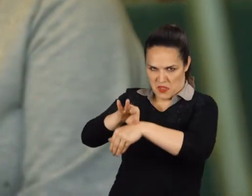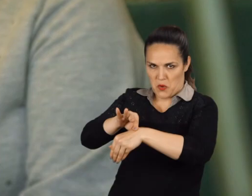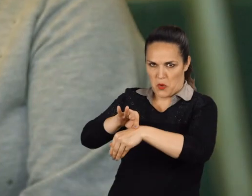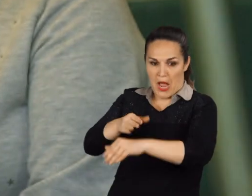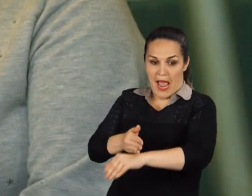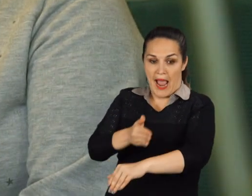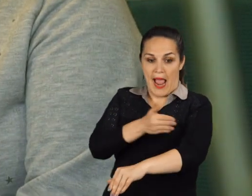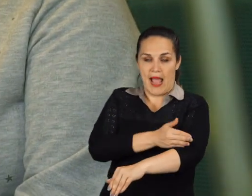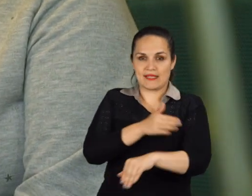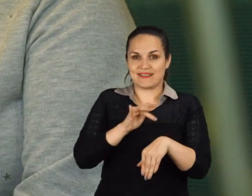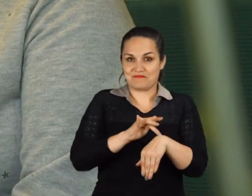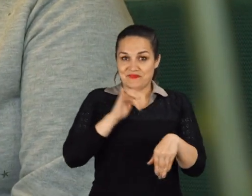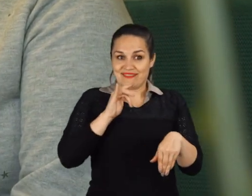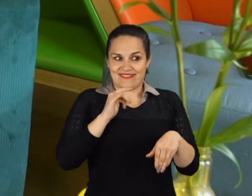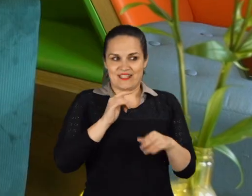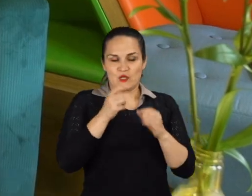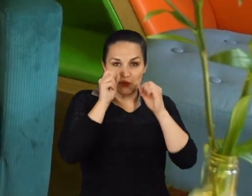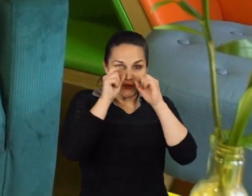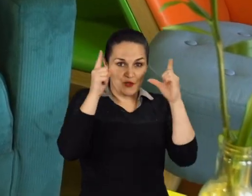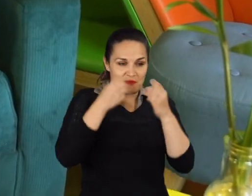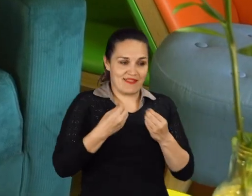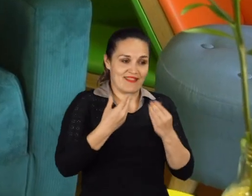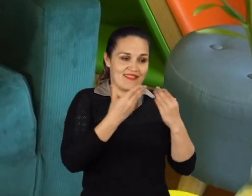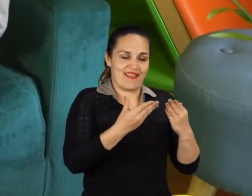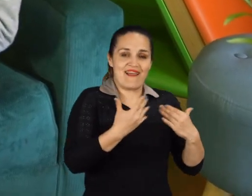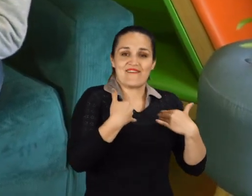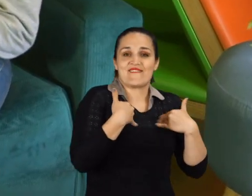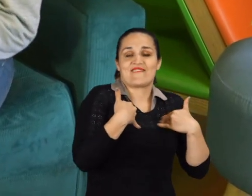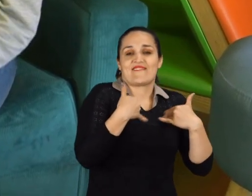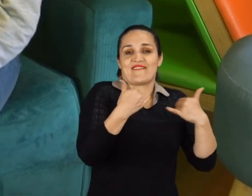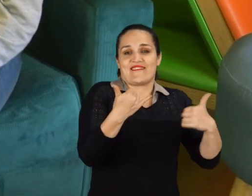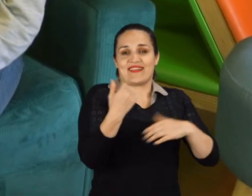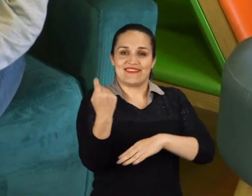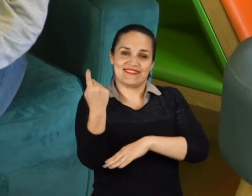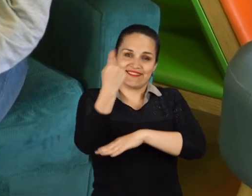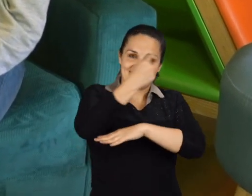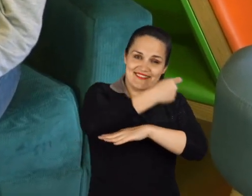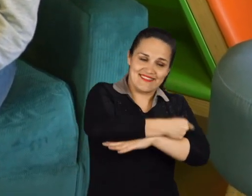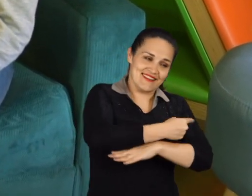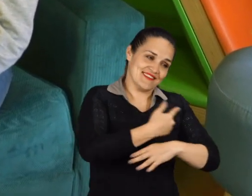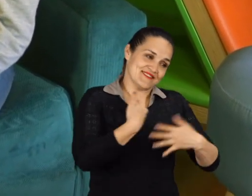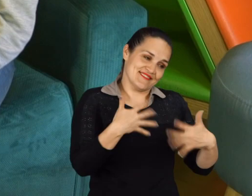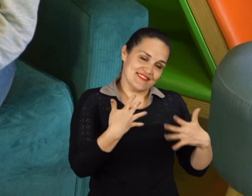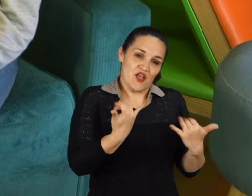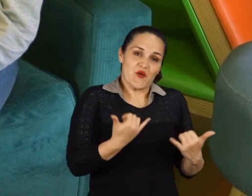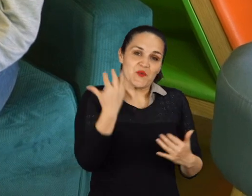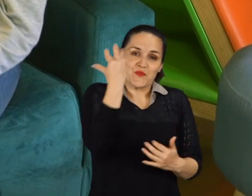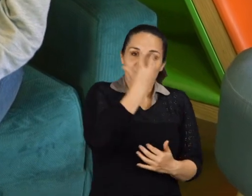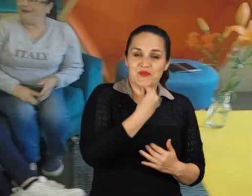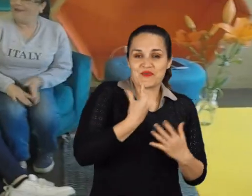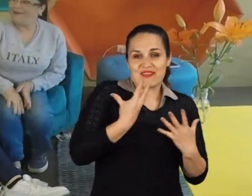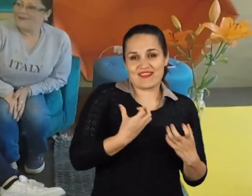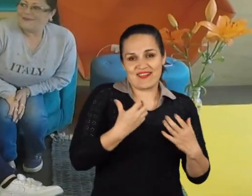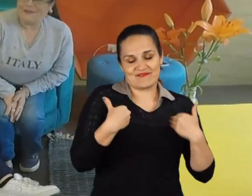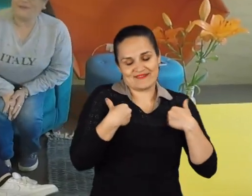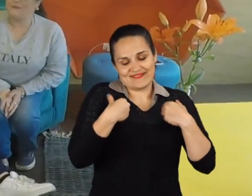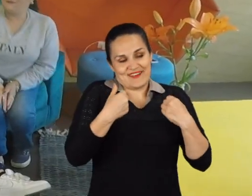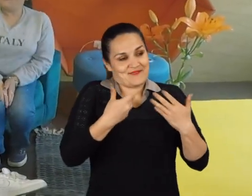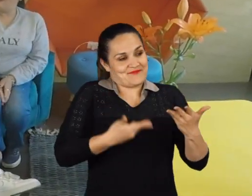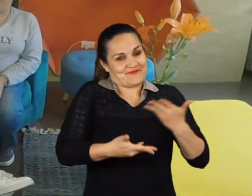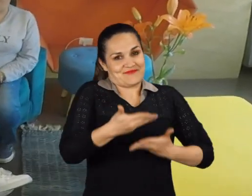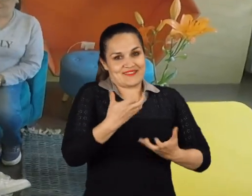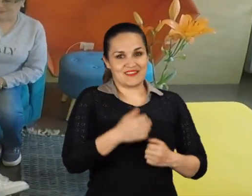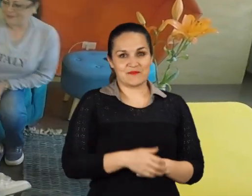pues queremos que hoy sea un día muy, muy bonito para ella y para